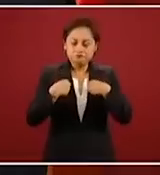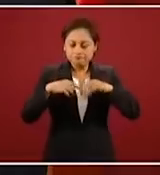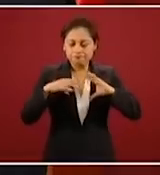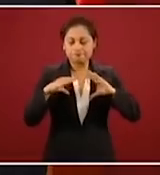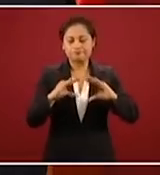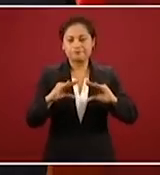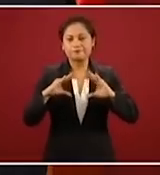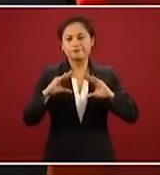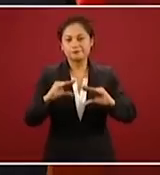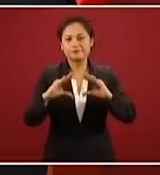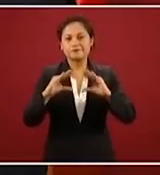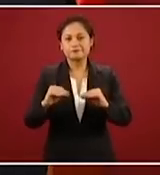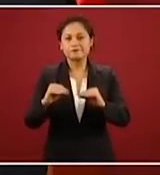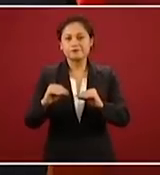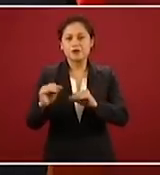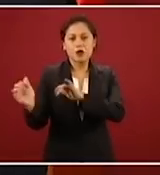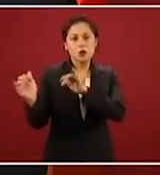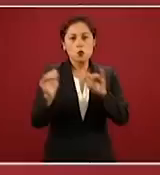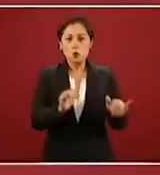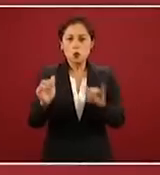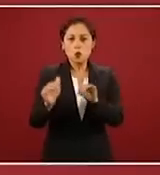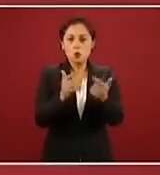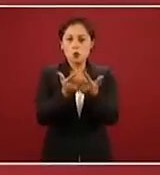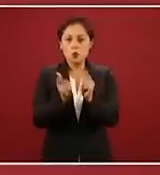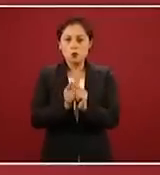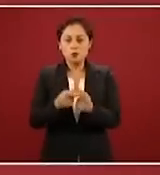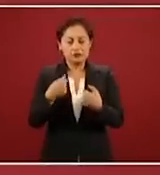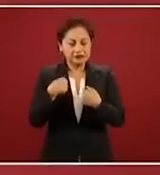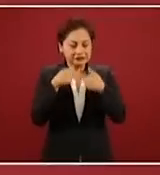que recibí en mis manos.